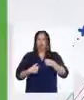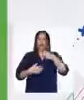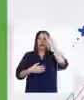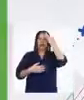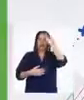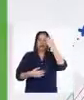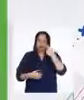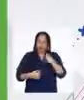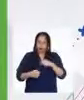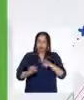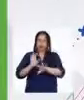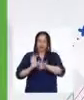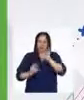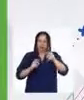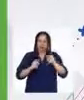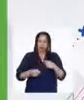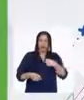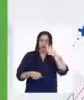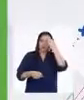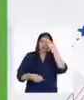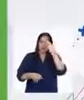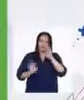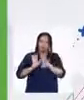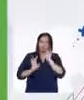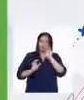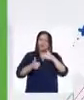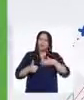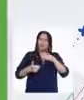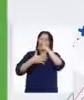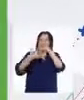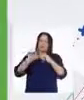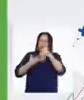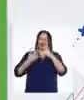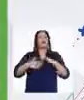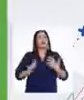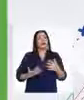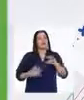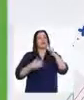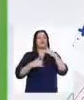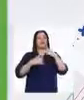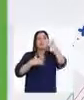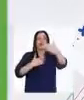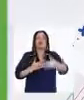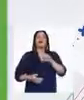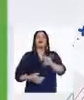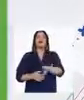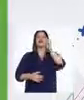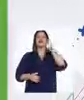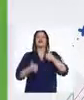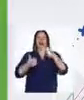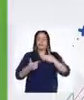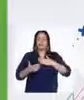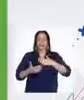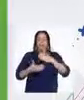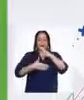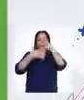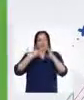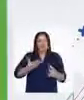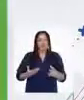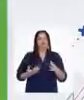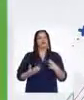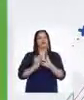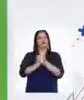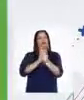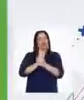proceso minucioso, descriptivo, específico, vas a lograr identificar ¿cuáles son las cualidades y características que te